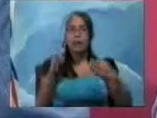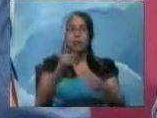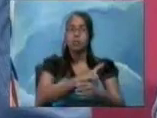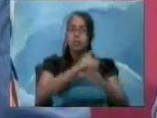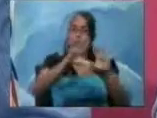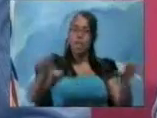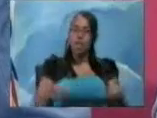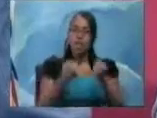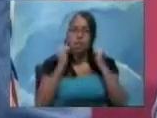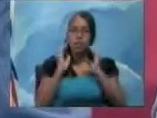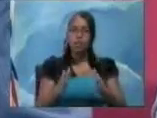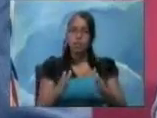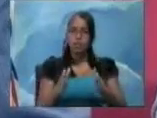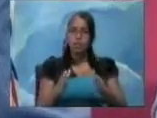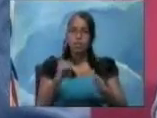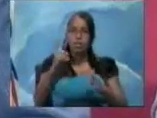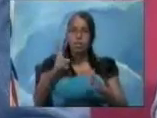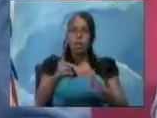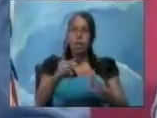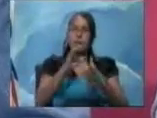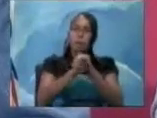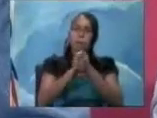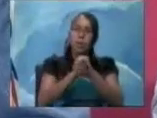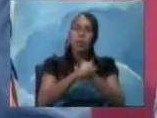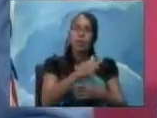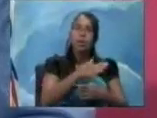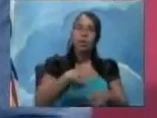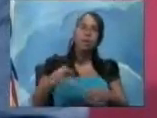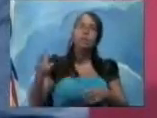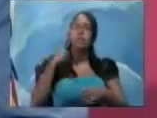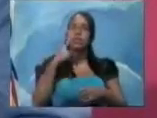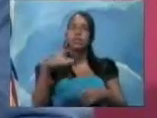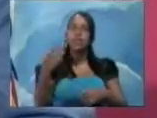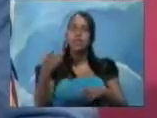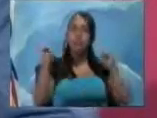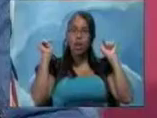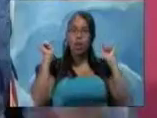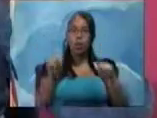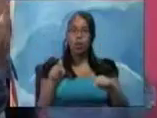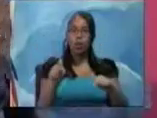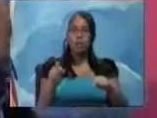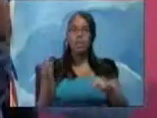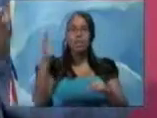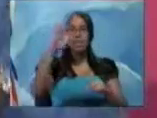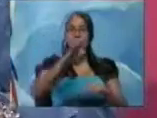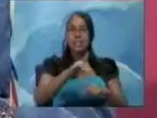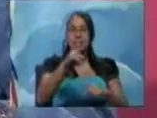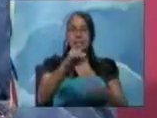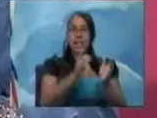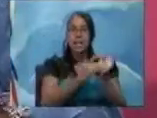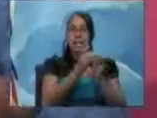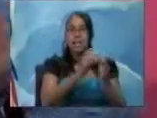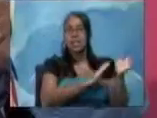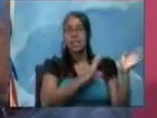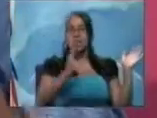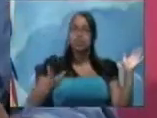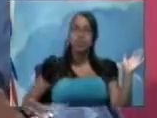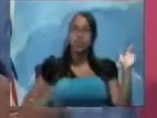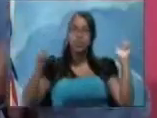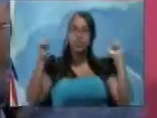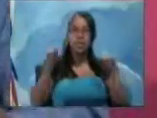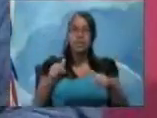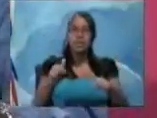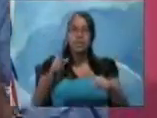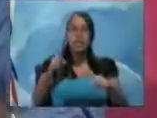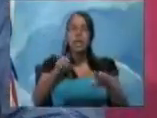salvación Ah Estimado amigo queremos decirle que hoy está Jesucristo aquí